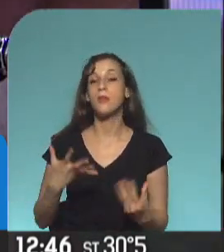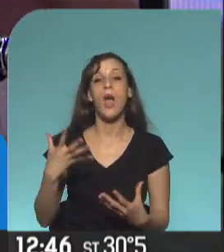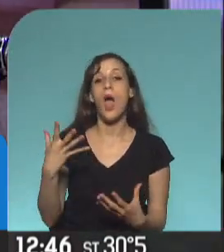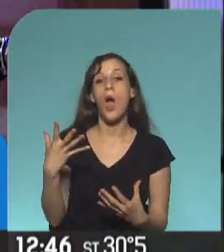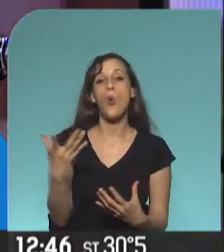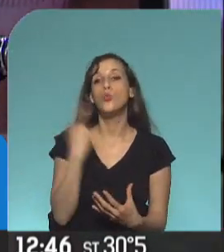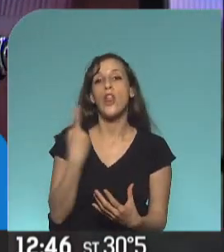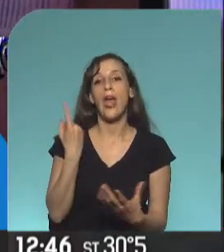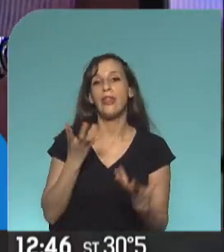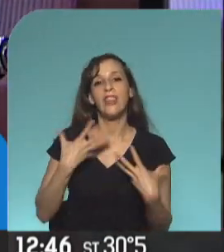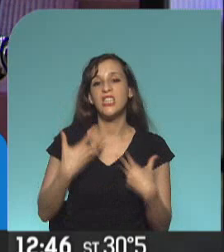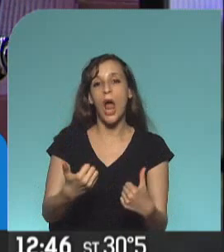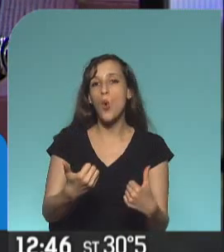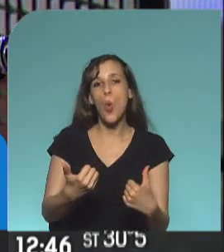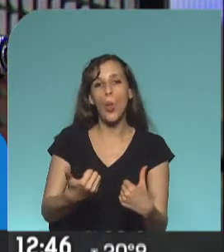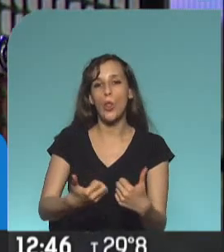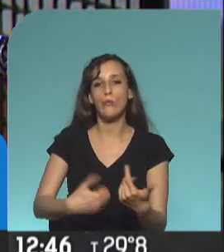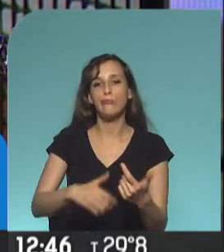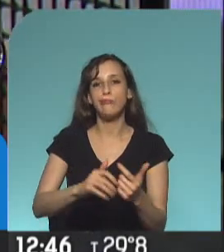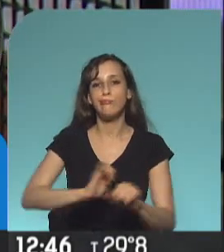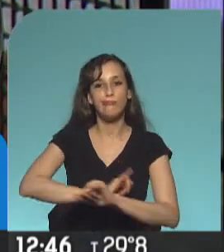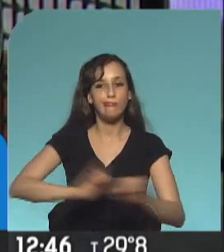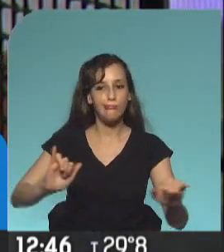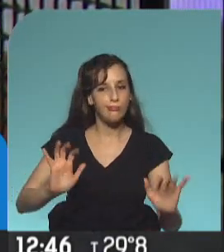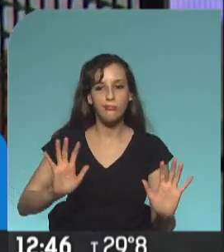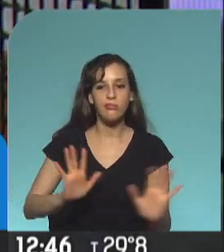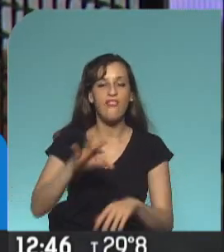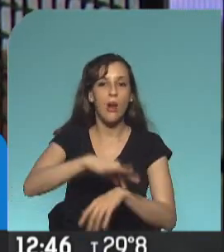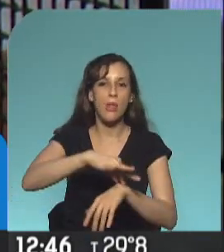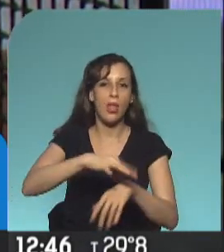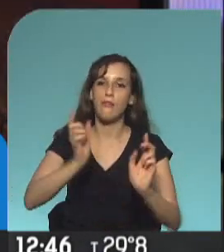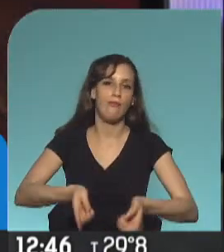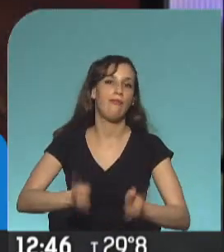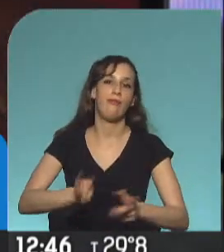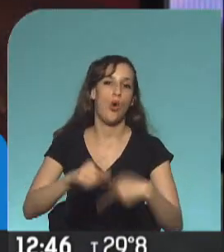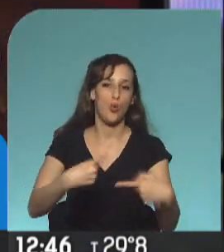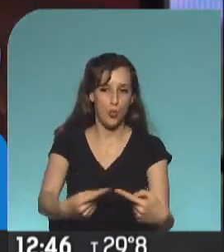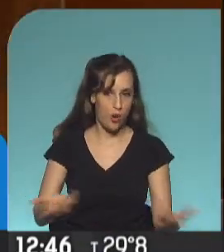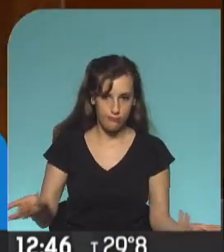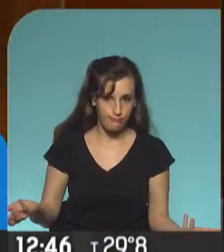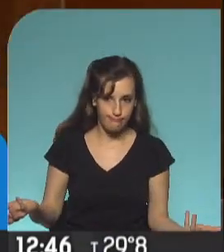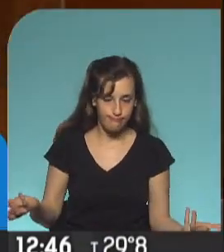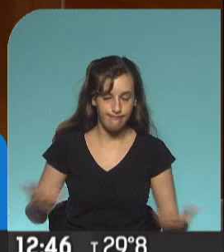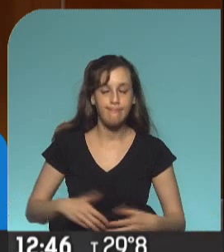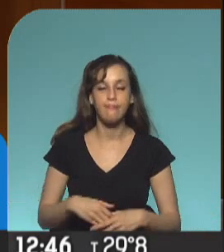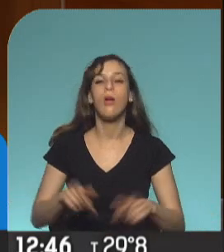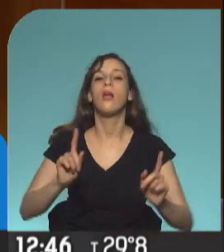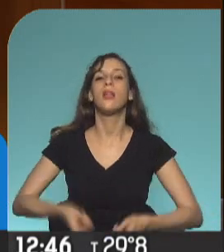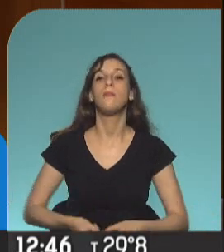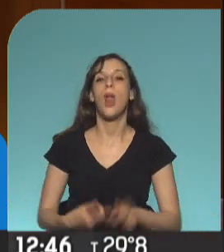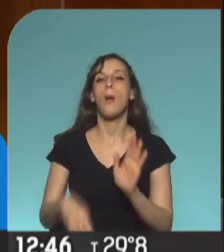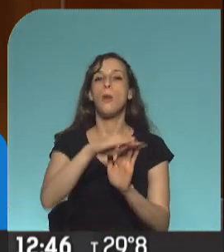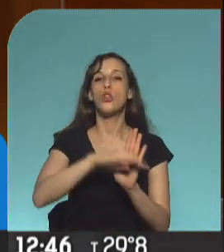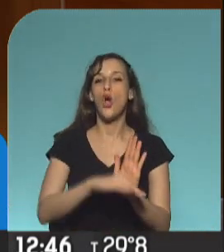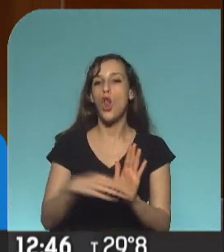que el virus vino para quedarse mucho tiempo, así que vamos a tener que convivir con él y la escuela no va a ser la excepción. Y además con protocolos que son generales